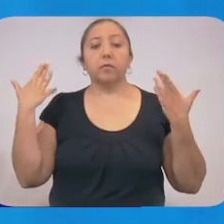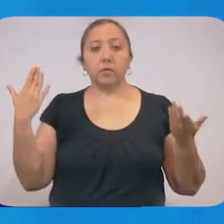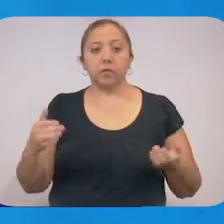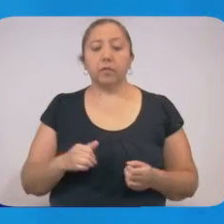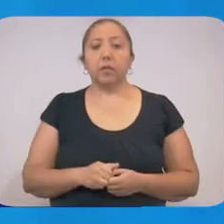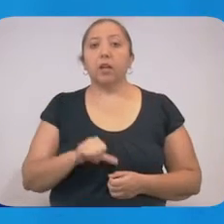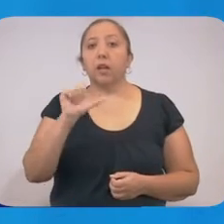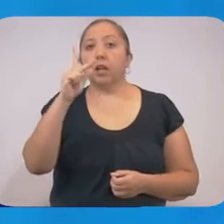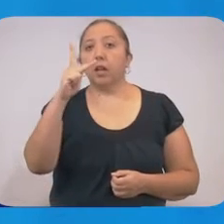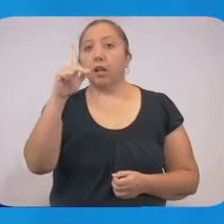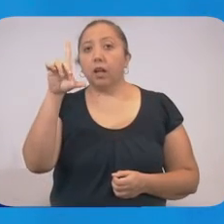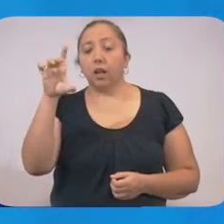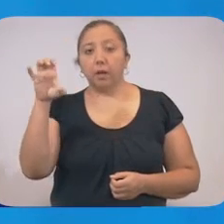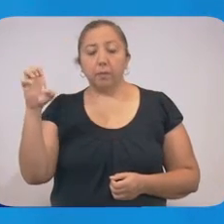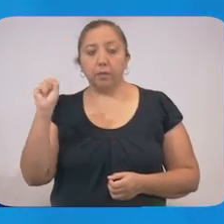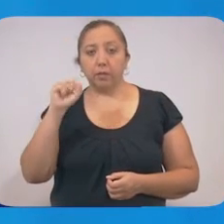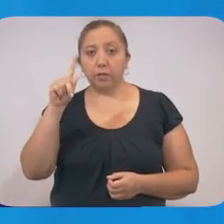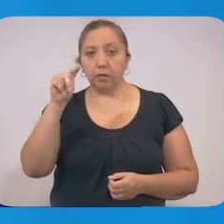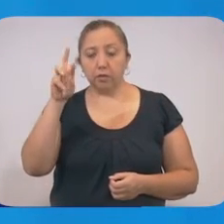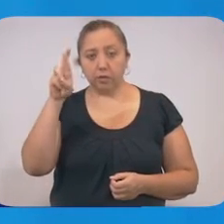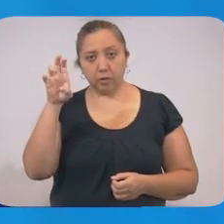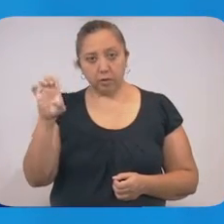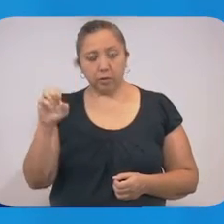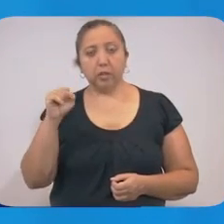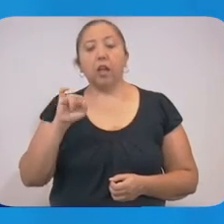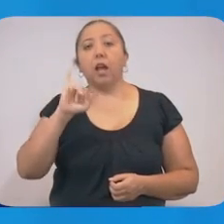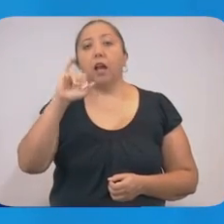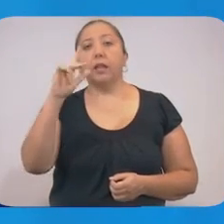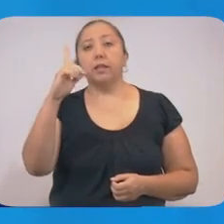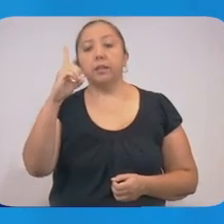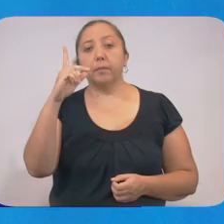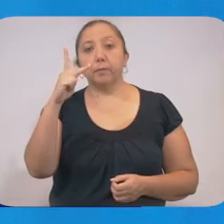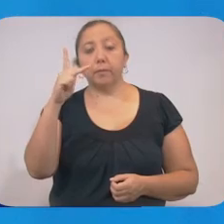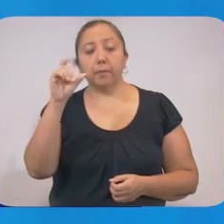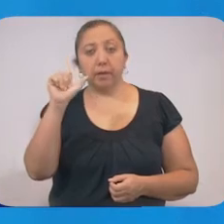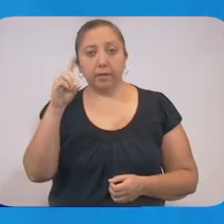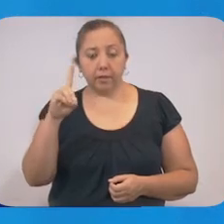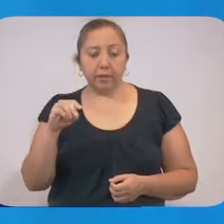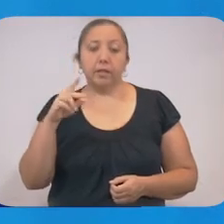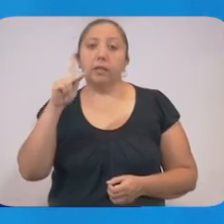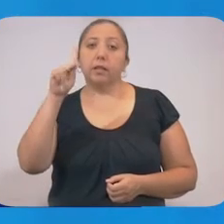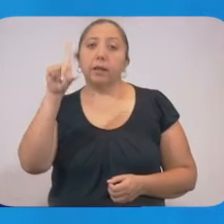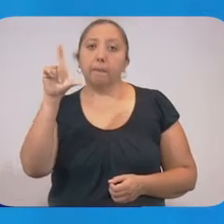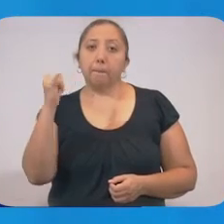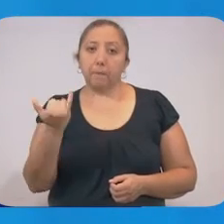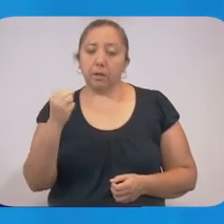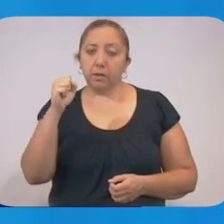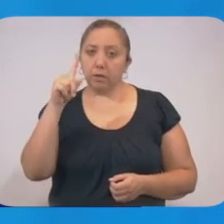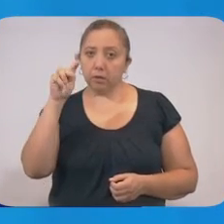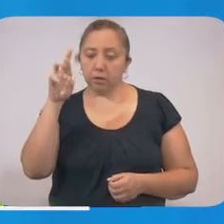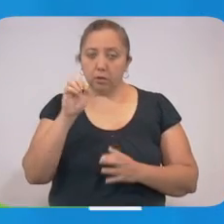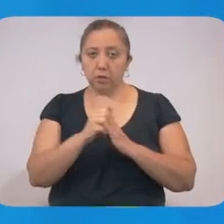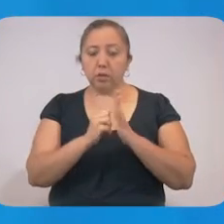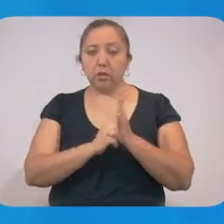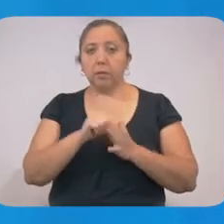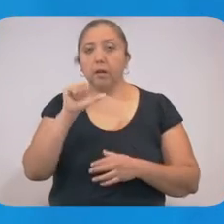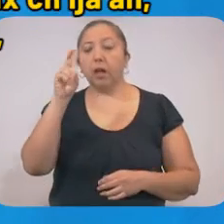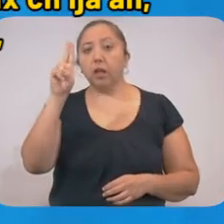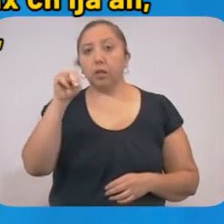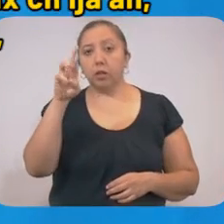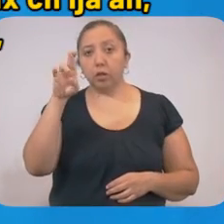su descarga en Apple Store para teléfonos iPhone y tabletas iPad y en Play Store para dispositivos con sistema operativo